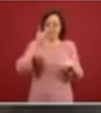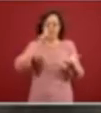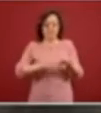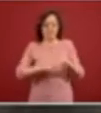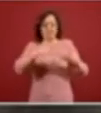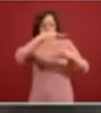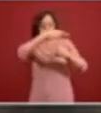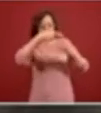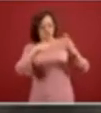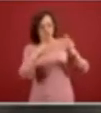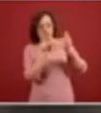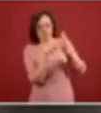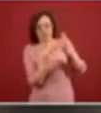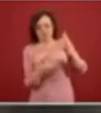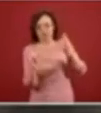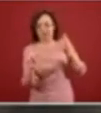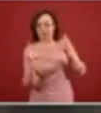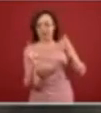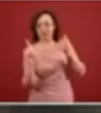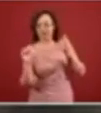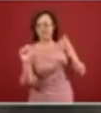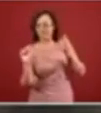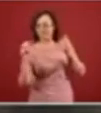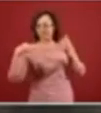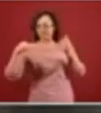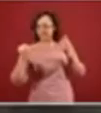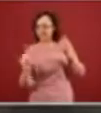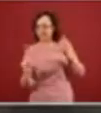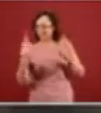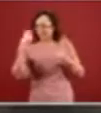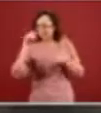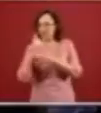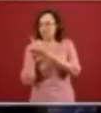pacientes graves con COVID-19. La siguiente, por favor.